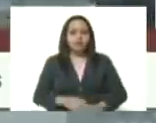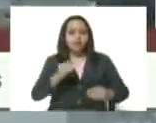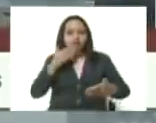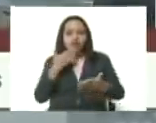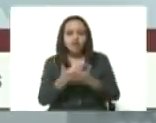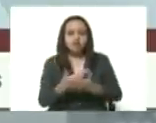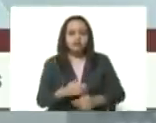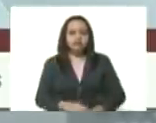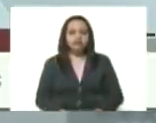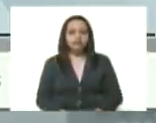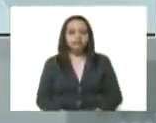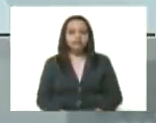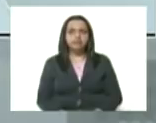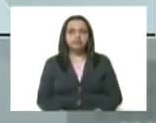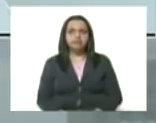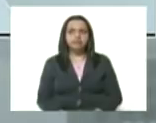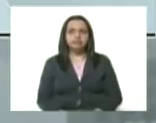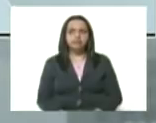gracias.